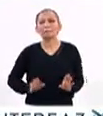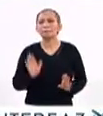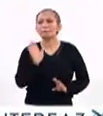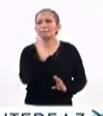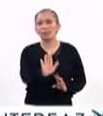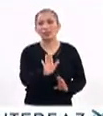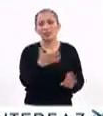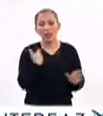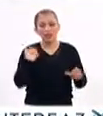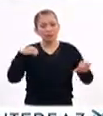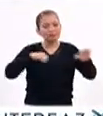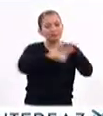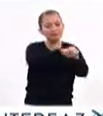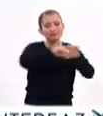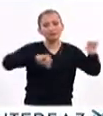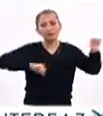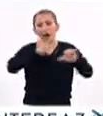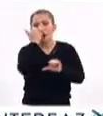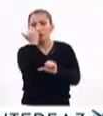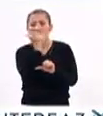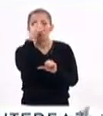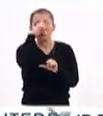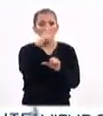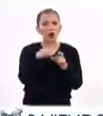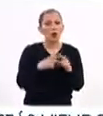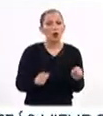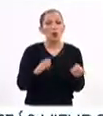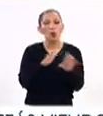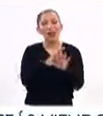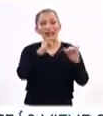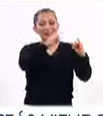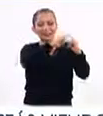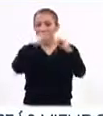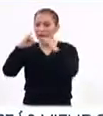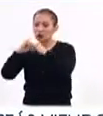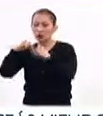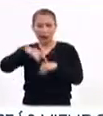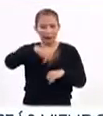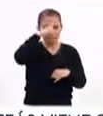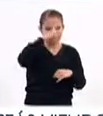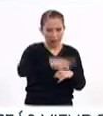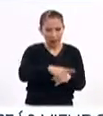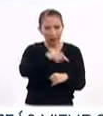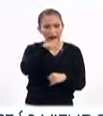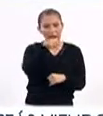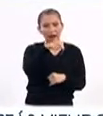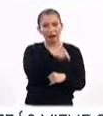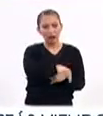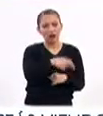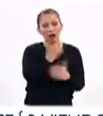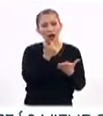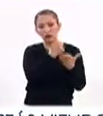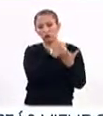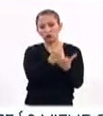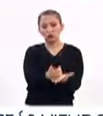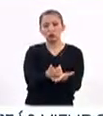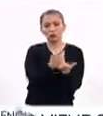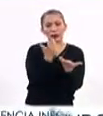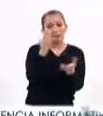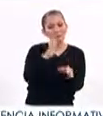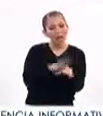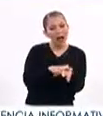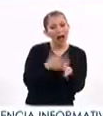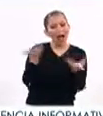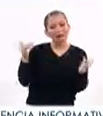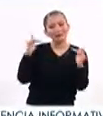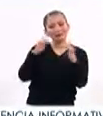de la movilidad académica entre México y Japón. ¿Cuáles son las instituciones en México que facilitan o que tienen